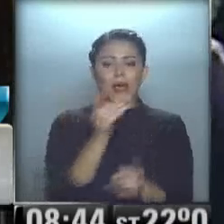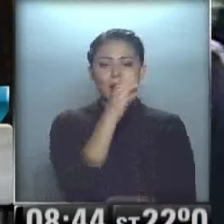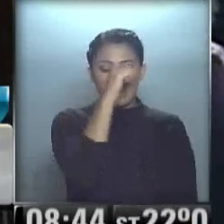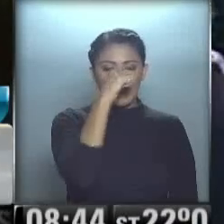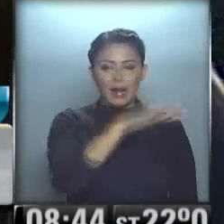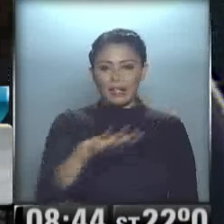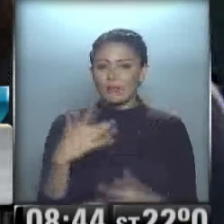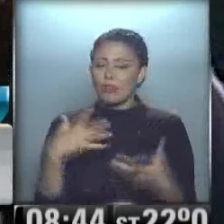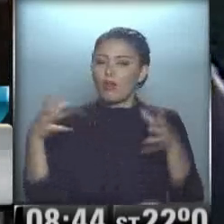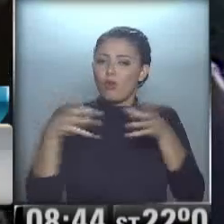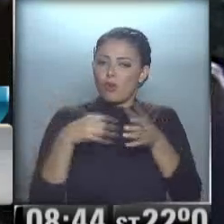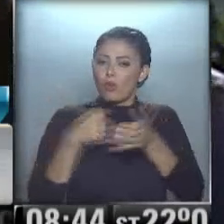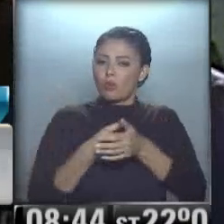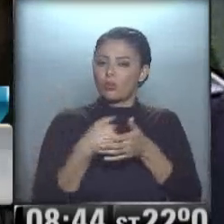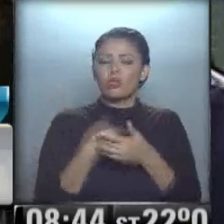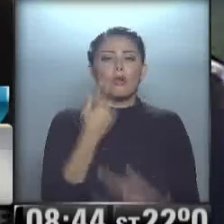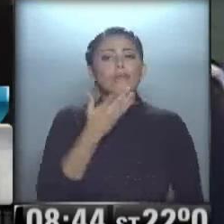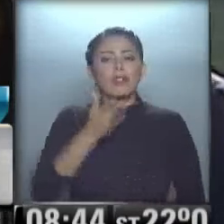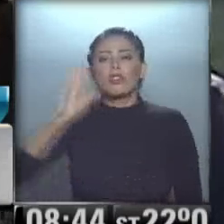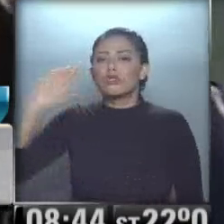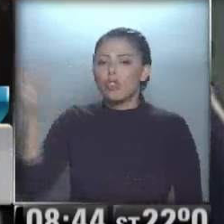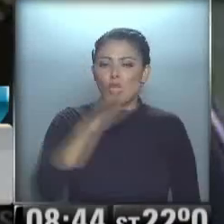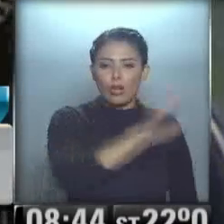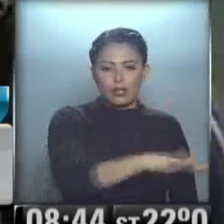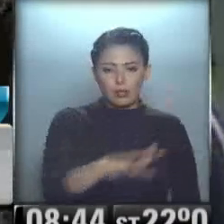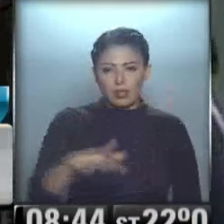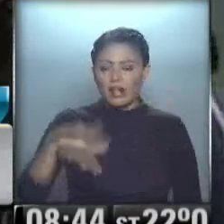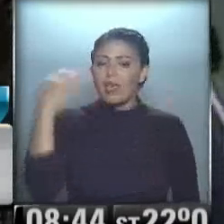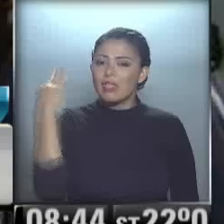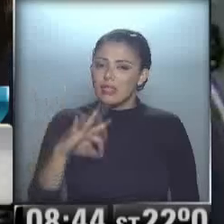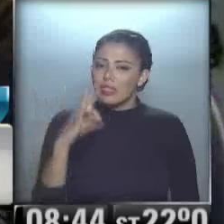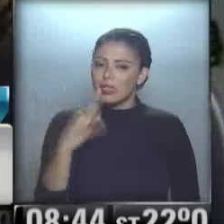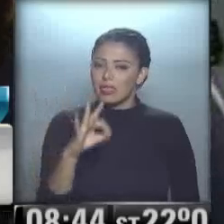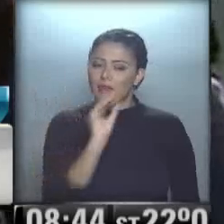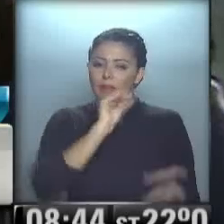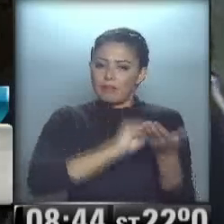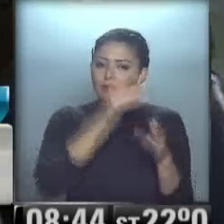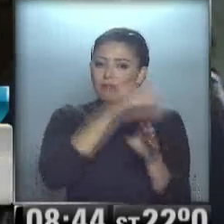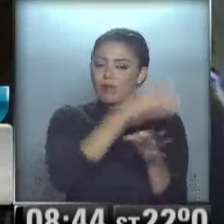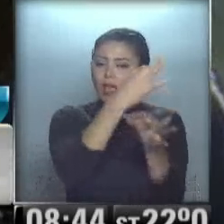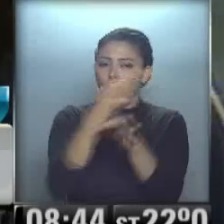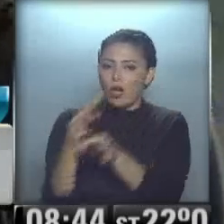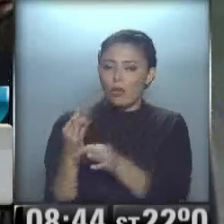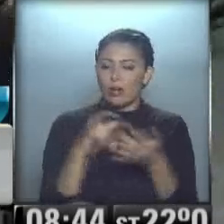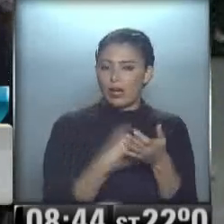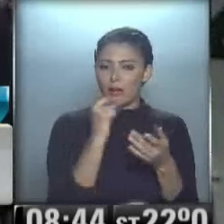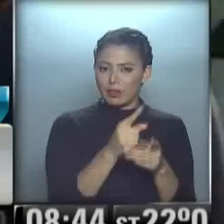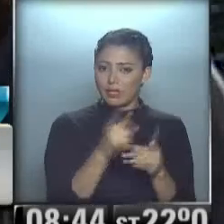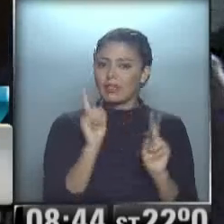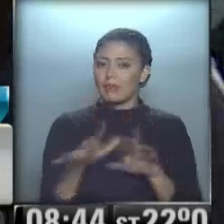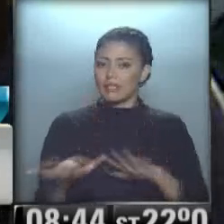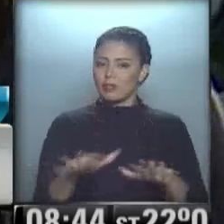acompañarnos en esta lucha exigimos que todos los nenes tengan la vacante en las escuelas de la ciudad y